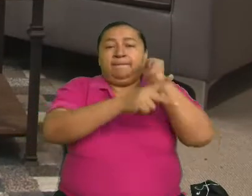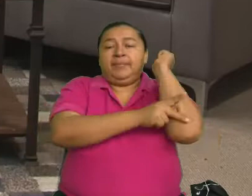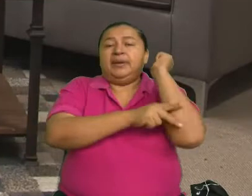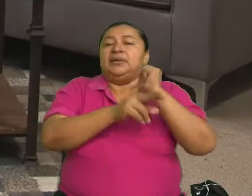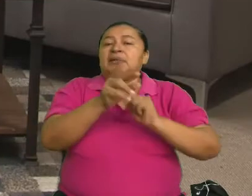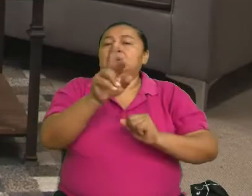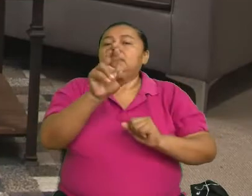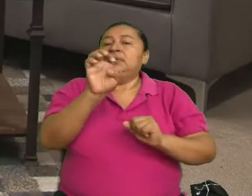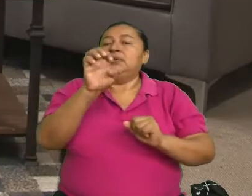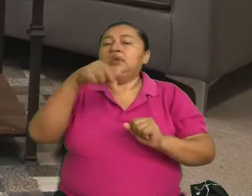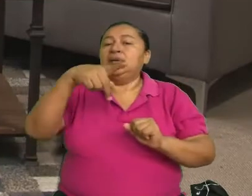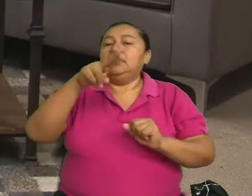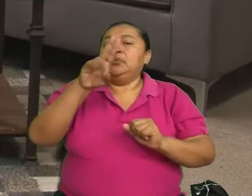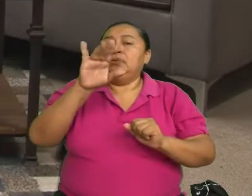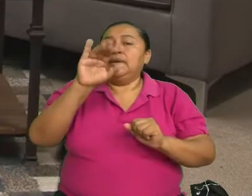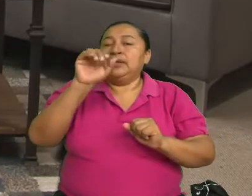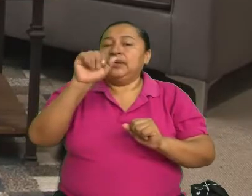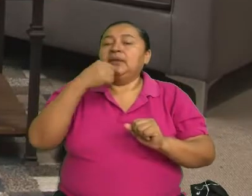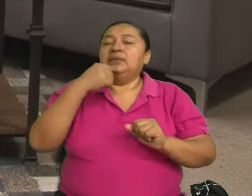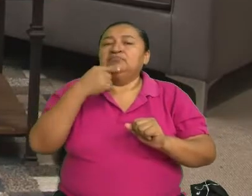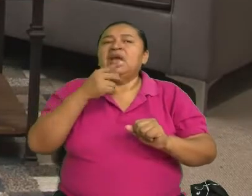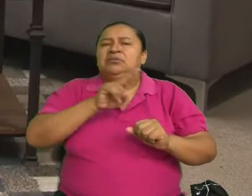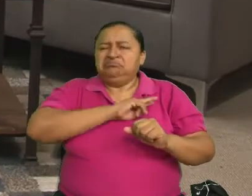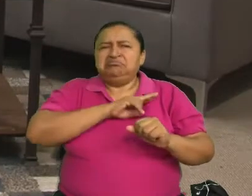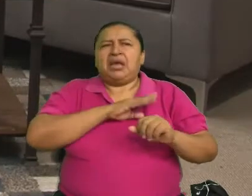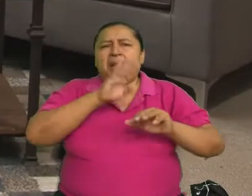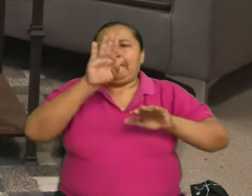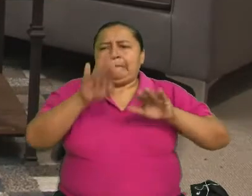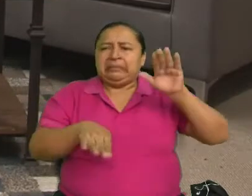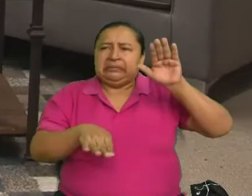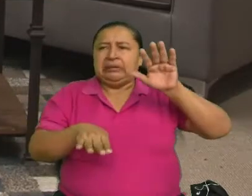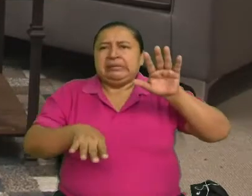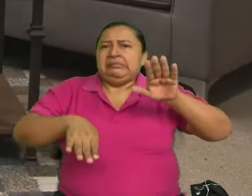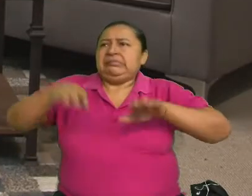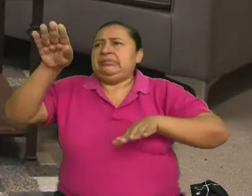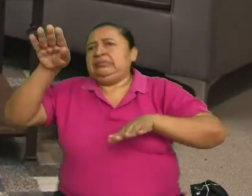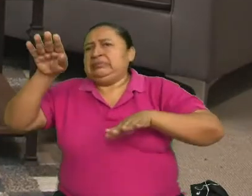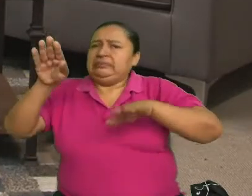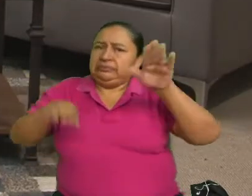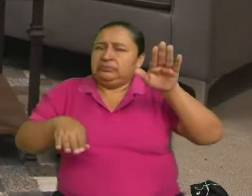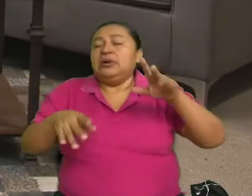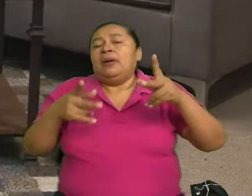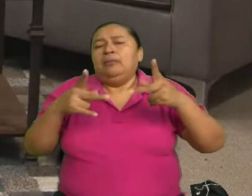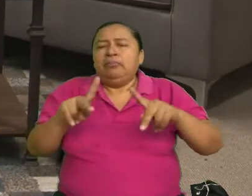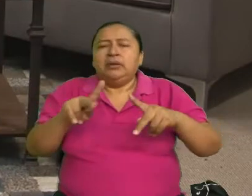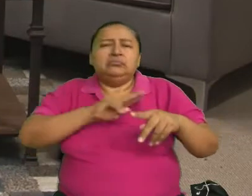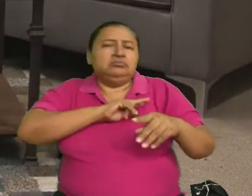entender, pero también con sí. Altos y bajos y momentos muy especiales. ¿Cómo sí. Entendemos esa...